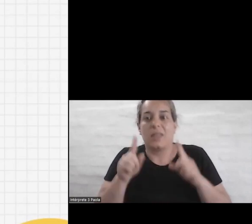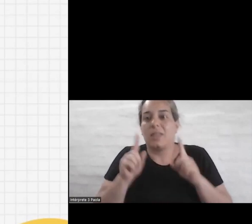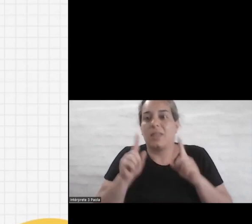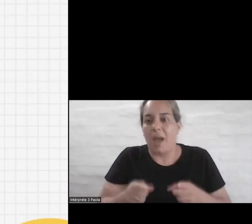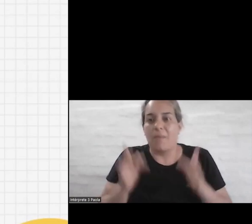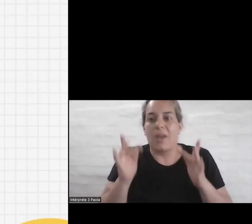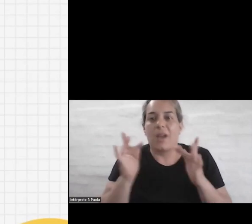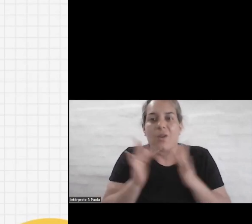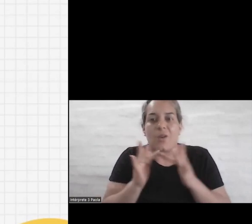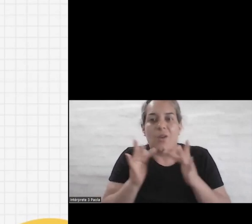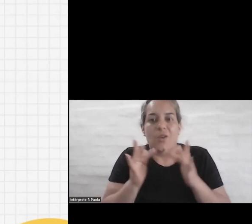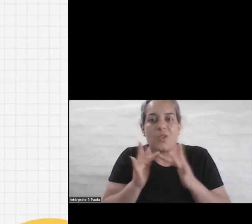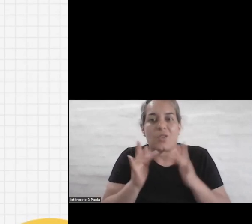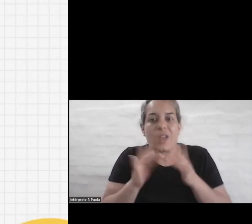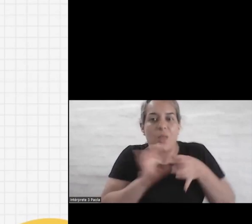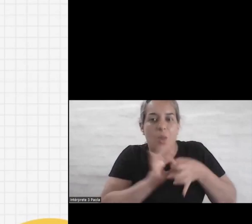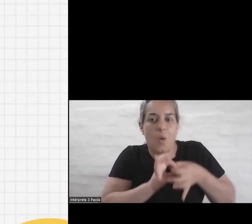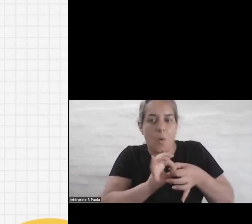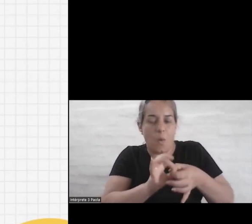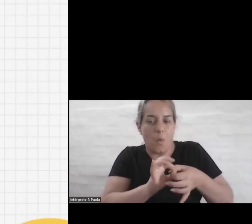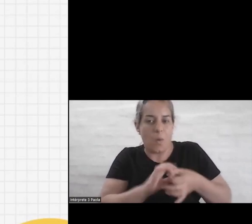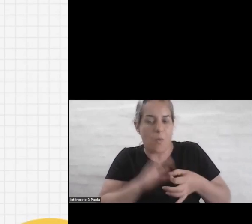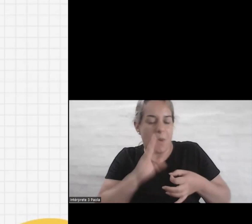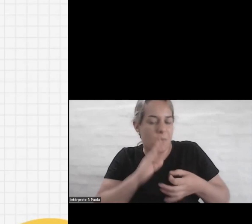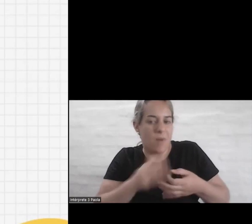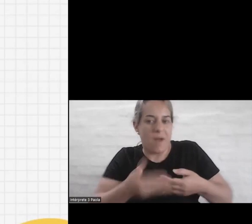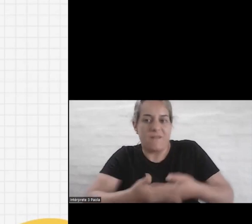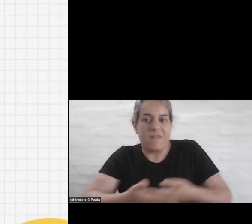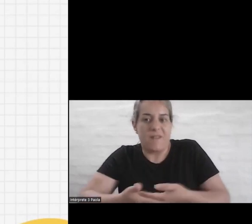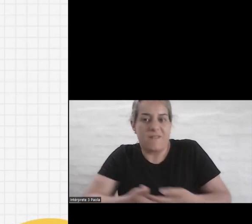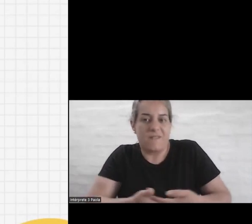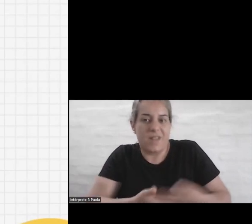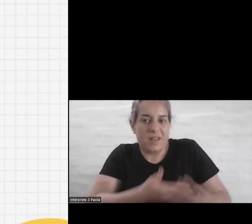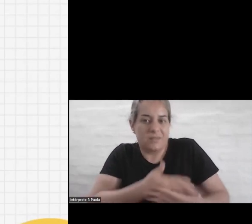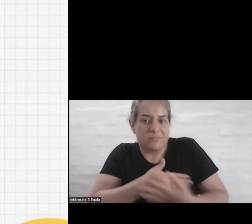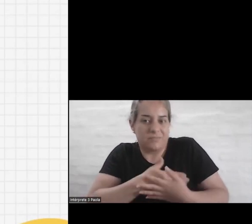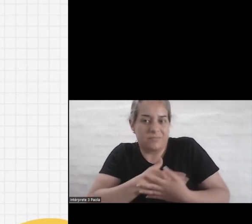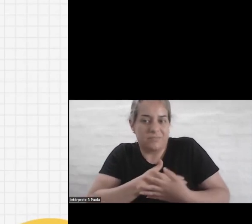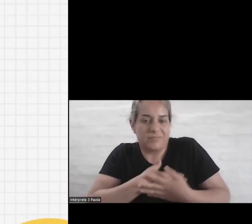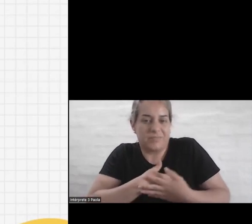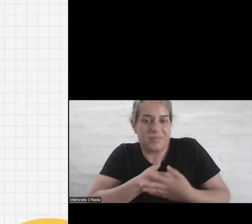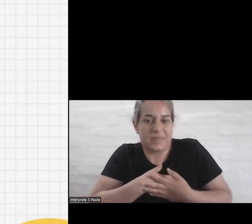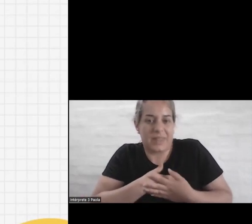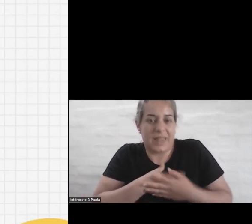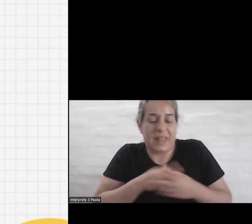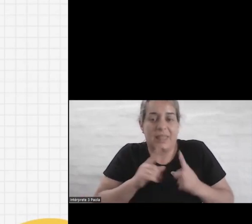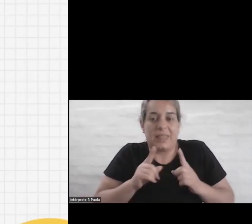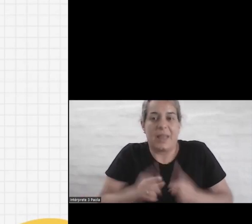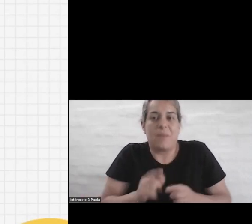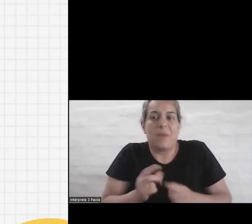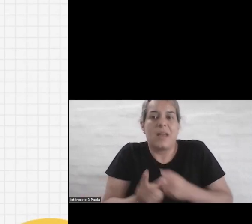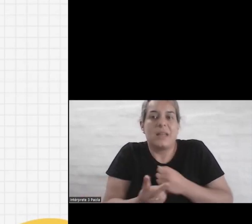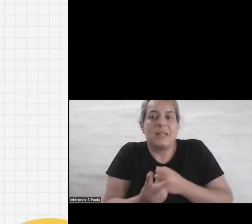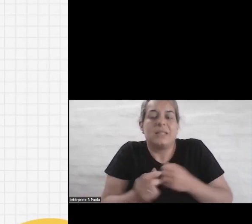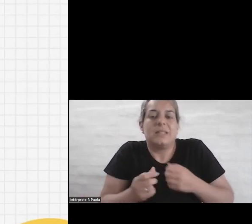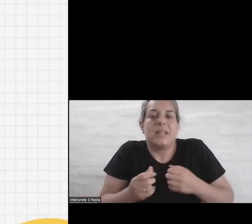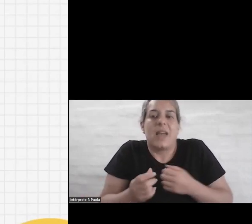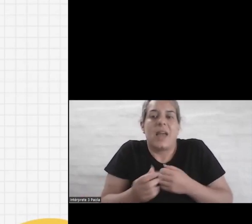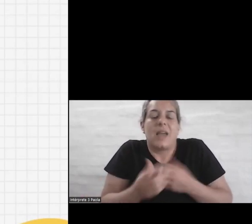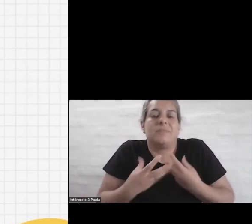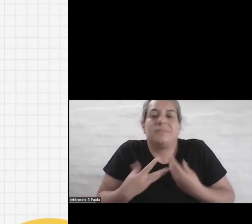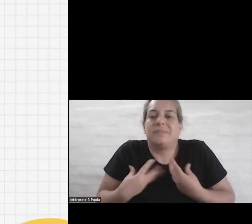para ambos. Todo esto ya lo conocemos. Este apego también generará confort y seguridad al bebé y a la mamá,